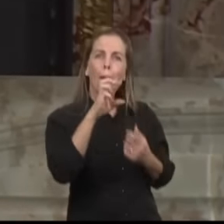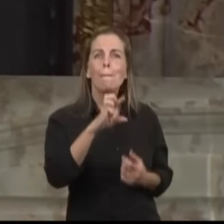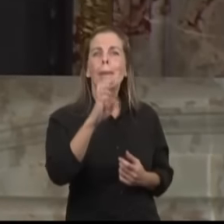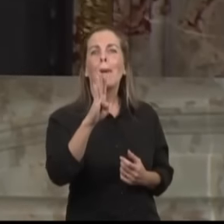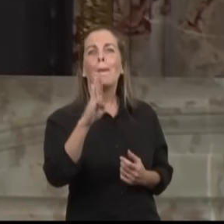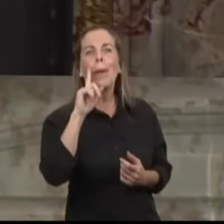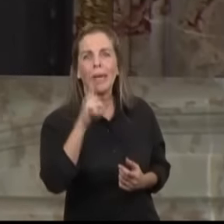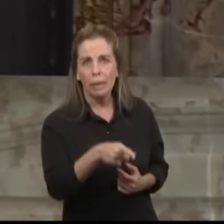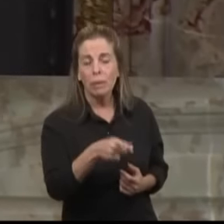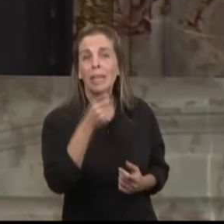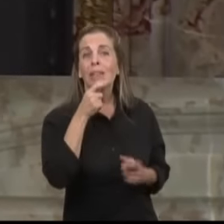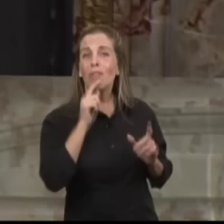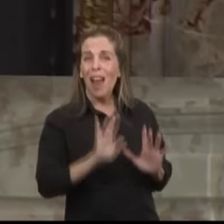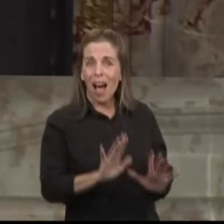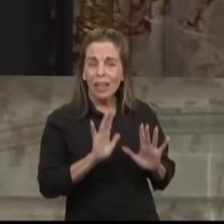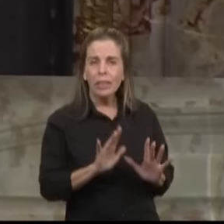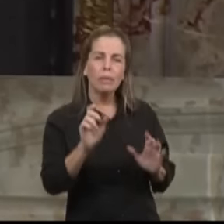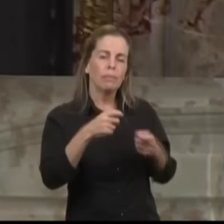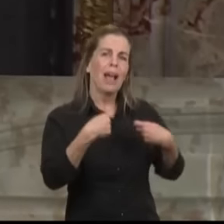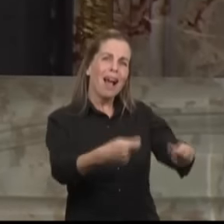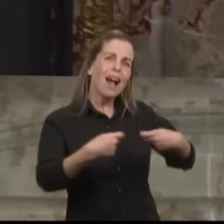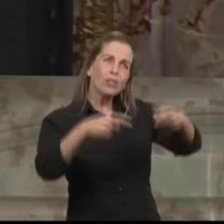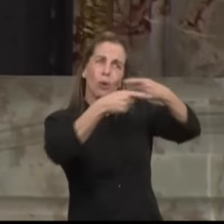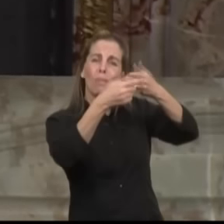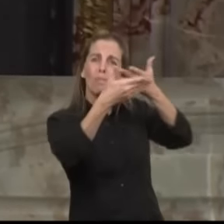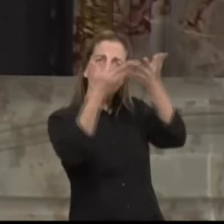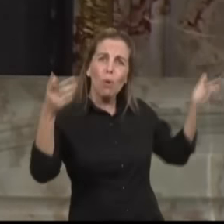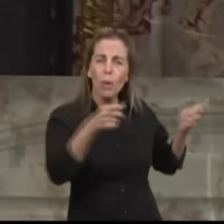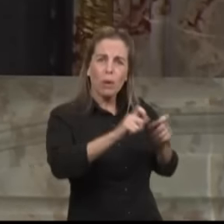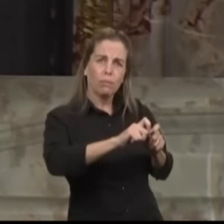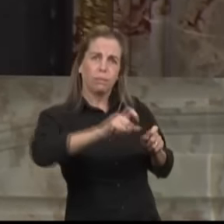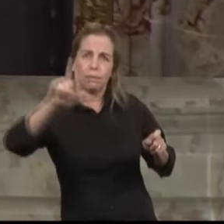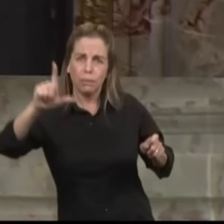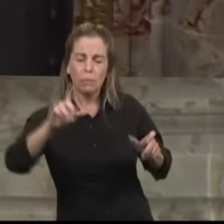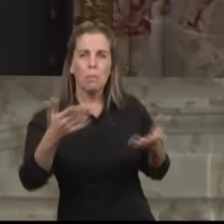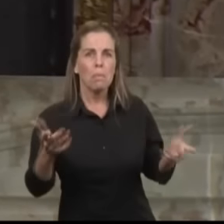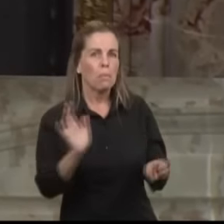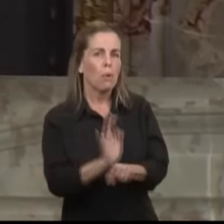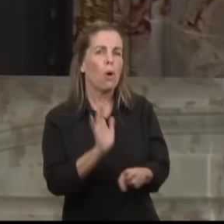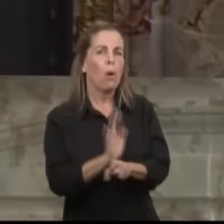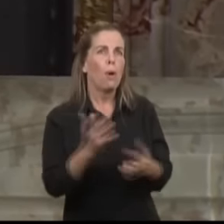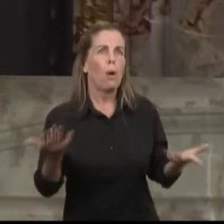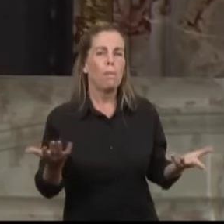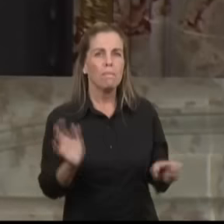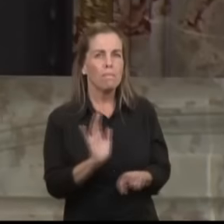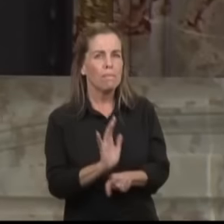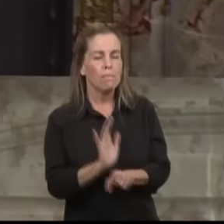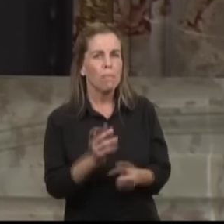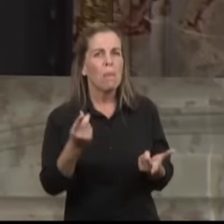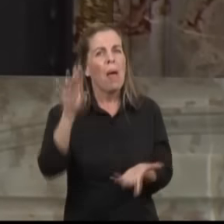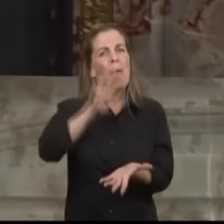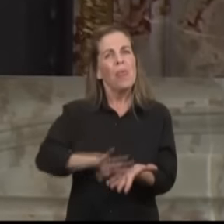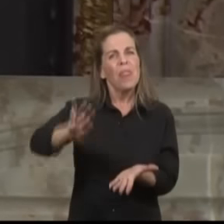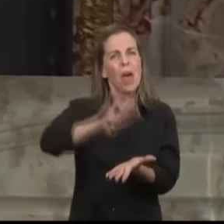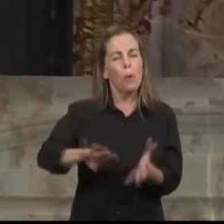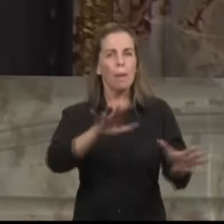Esto implicaría un aumento del gasto público equivalente a una YPF por año, o dicho de otra manera, implicaría un endeudamiento